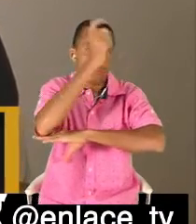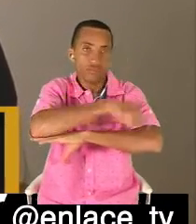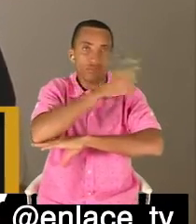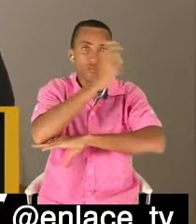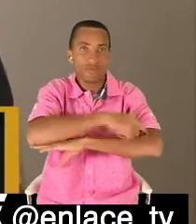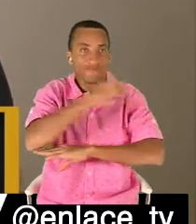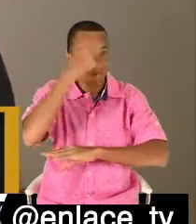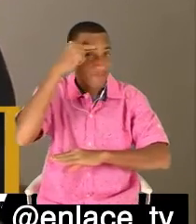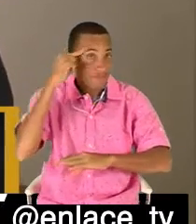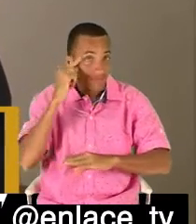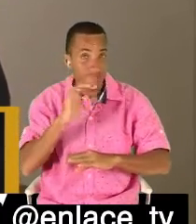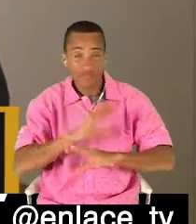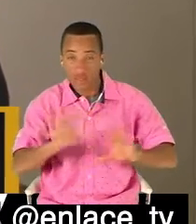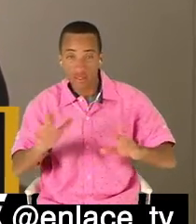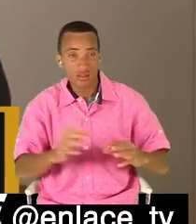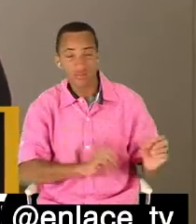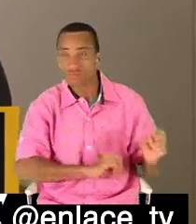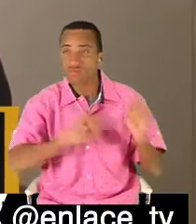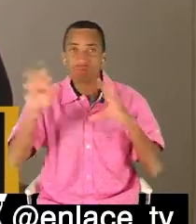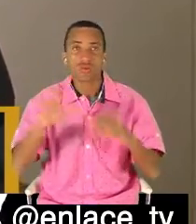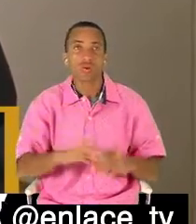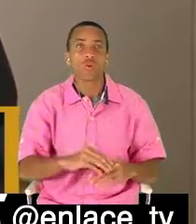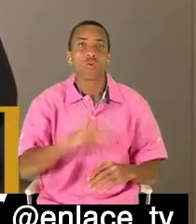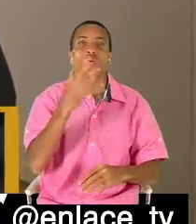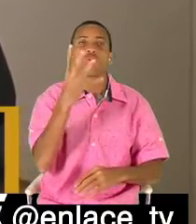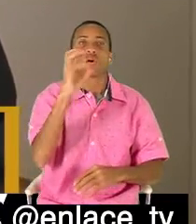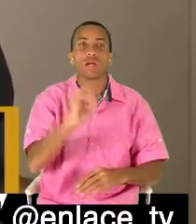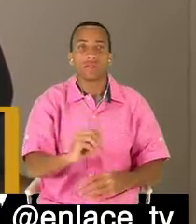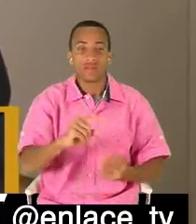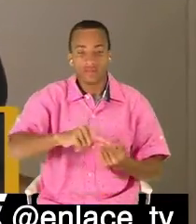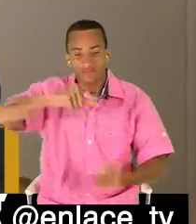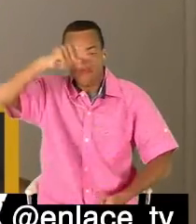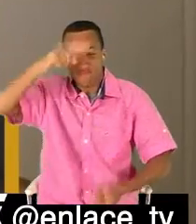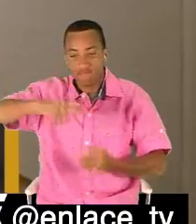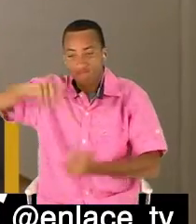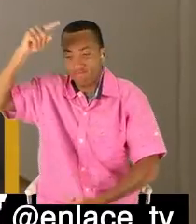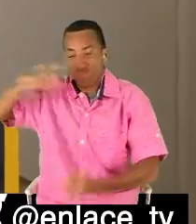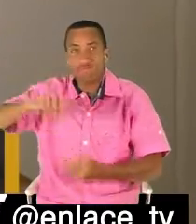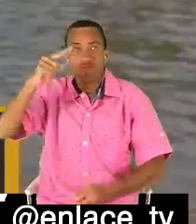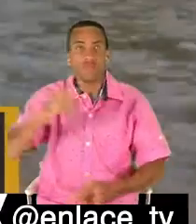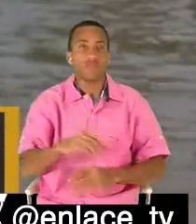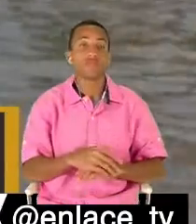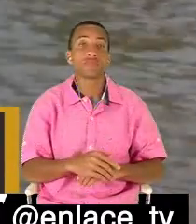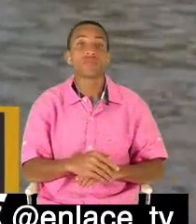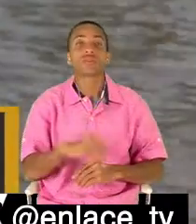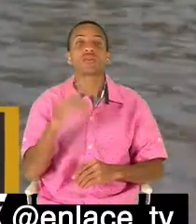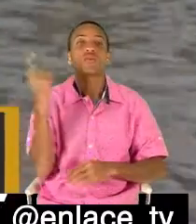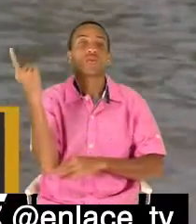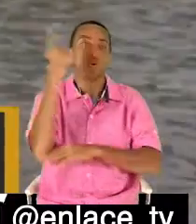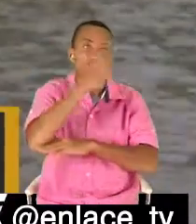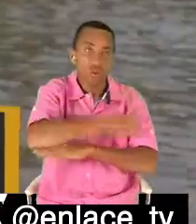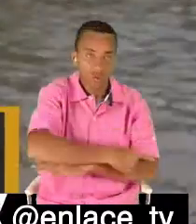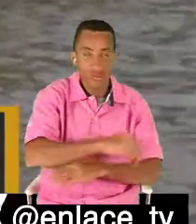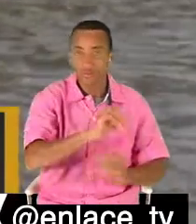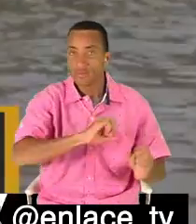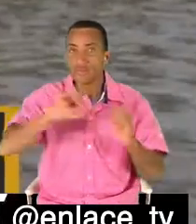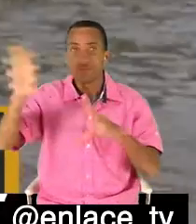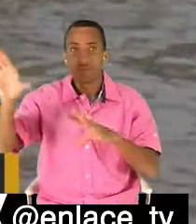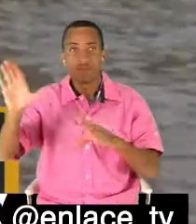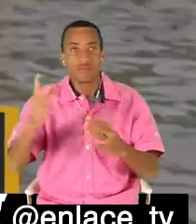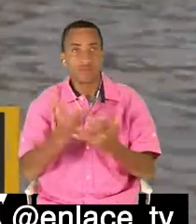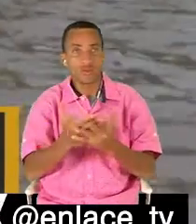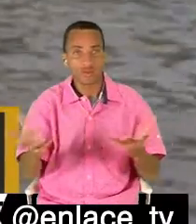construcción que tenemos. Estamos moviendo 40.000 barriles día y ya tenemos, antes que volumen, tenemos todo tipo de carga en el puerto. Ya hemos movido carga general, estamos